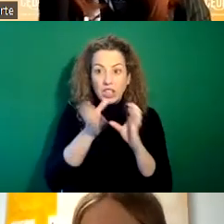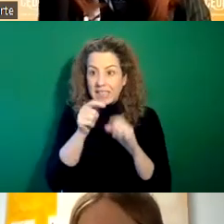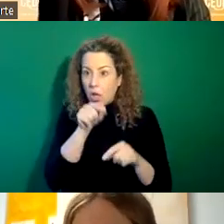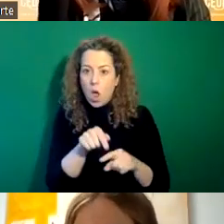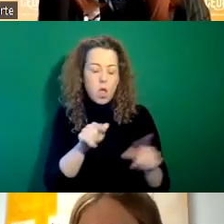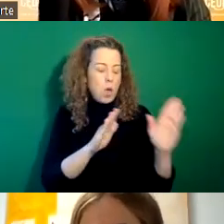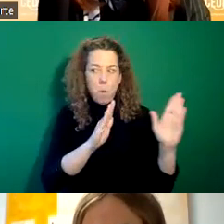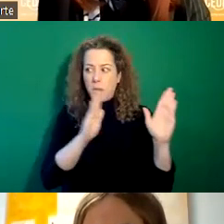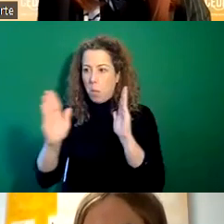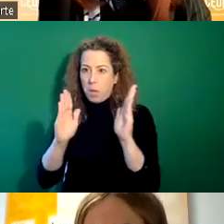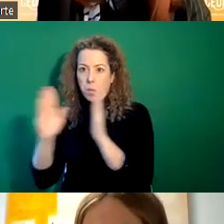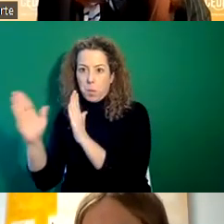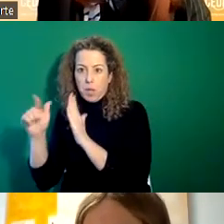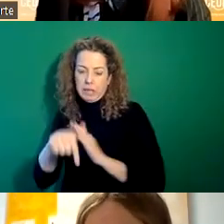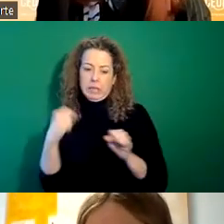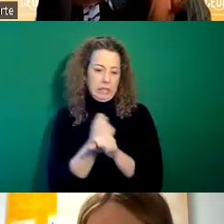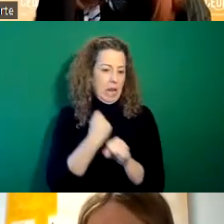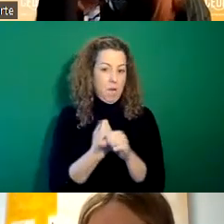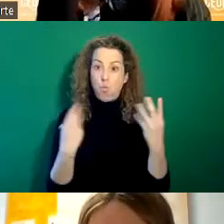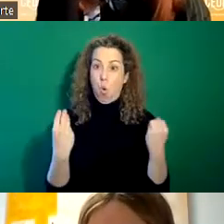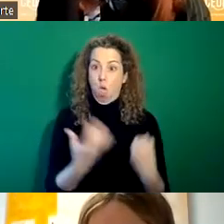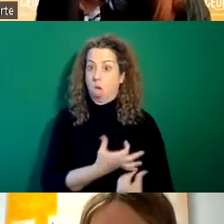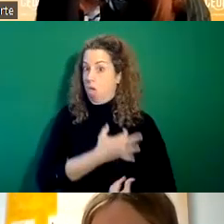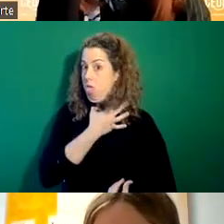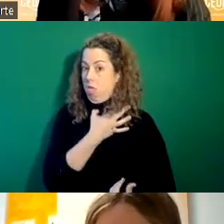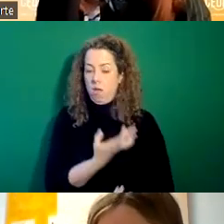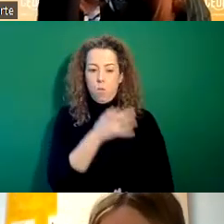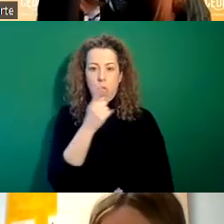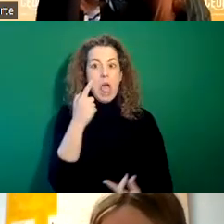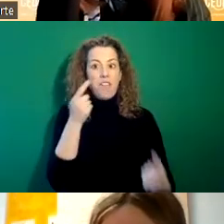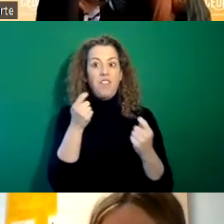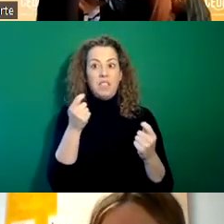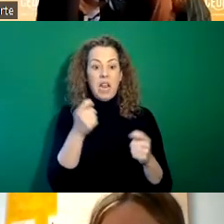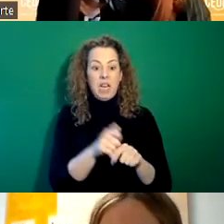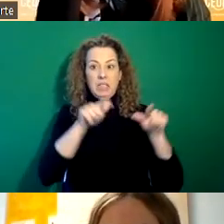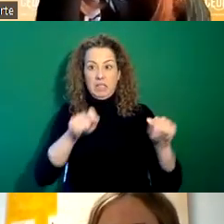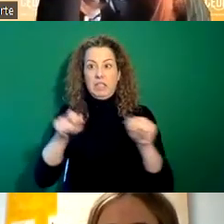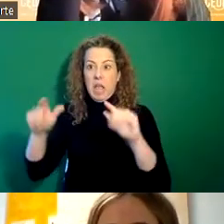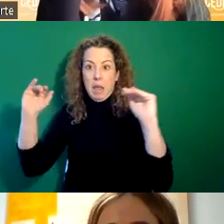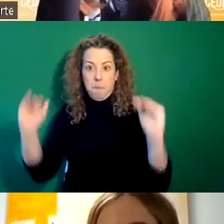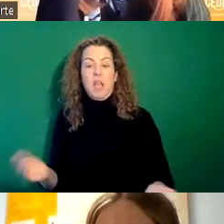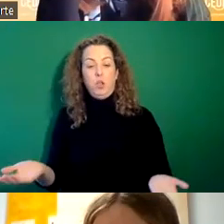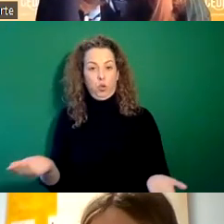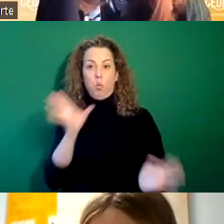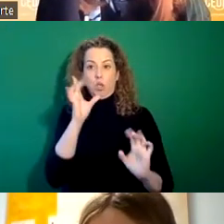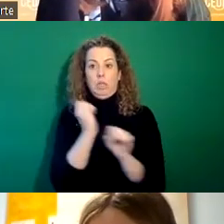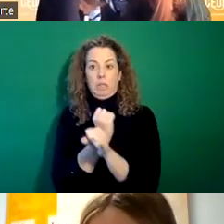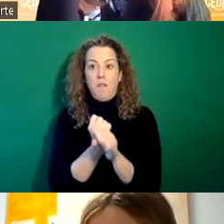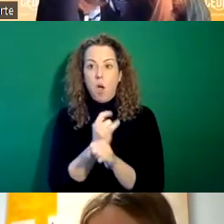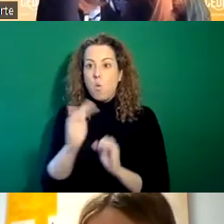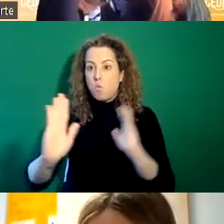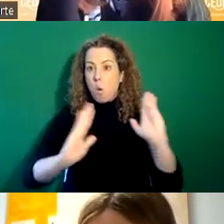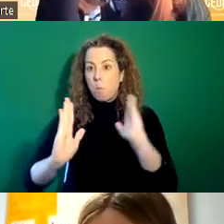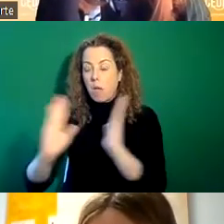son los momentos en los que, por ejemplo, nos dimos cuenta que había menor vigilancia en las salas, que había momentos en los que